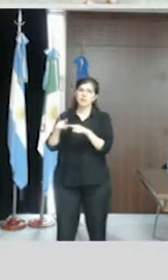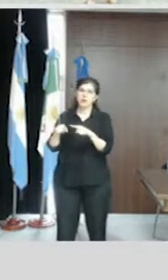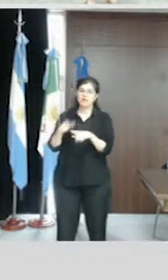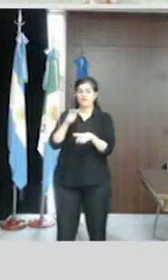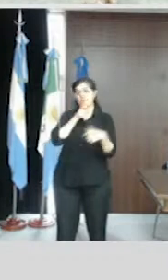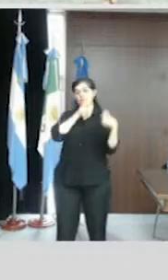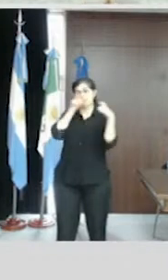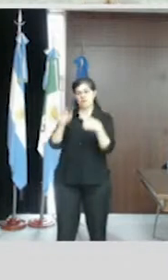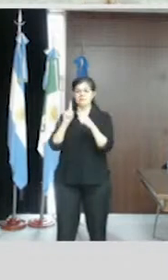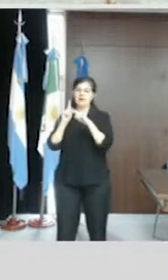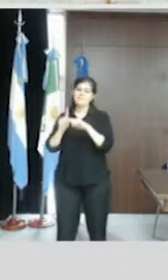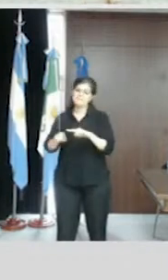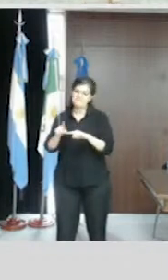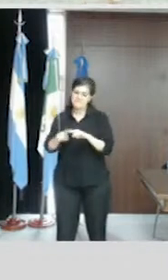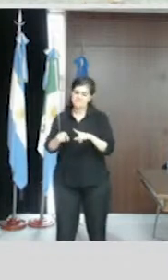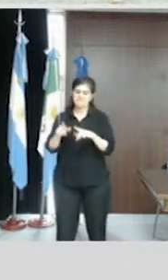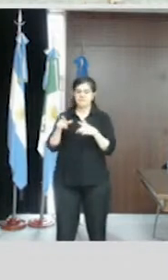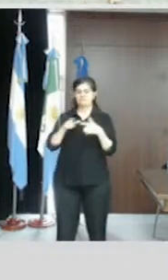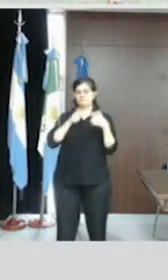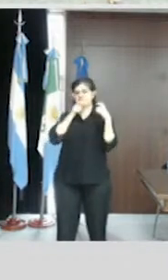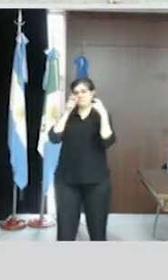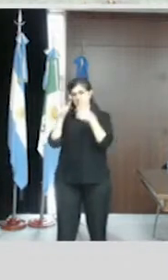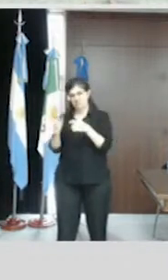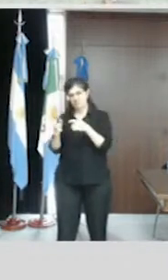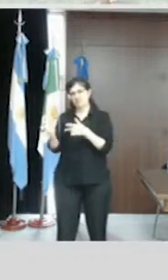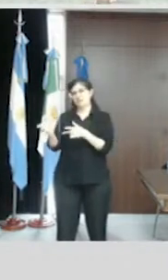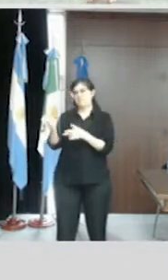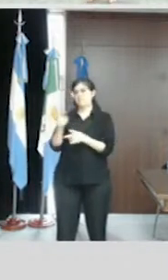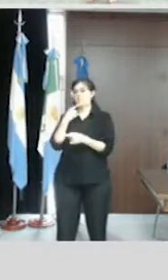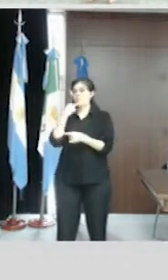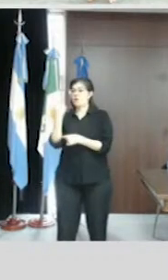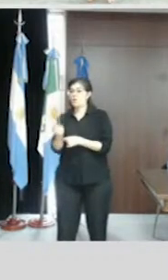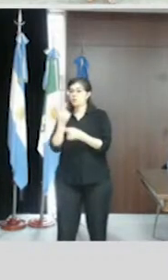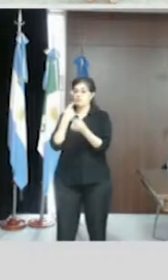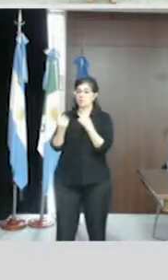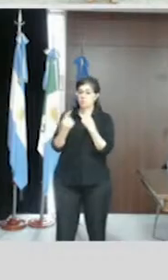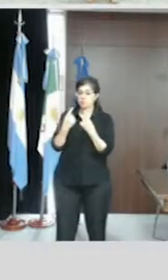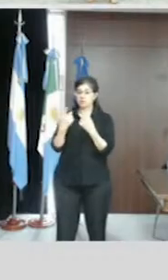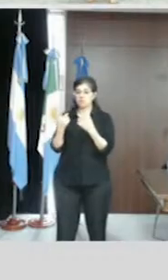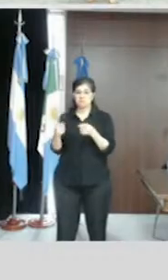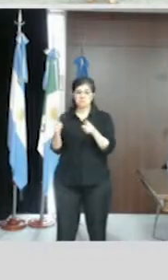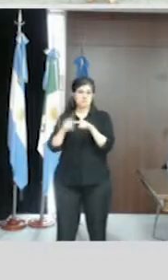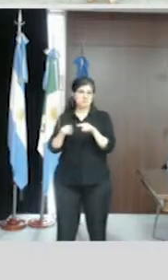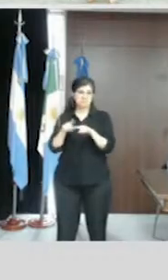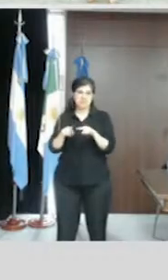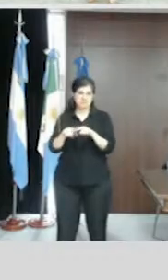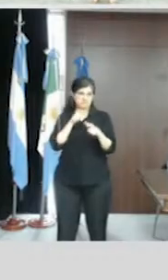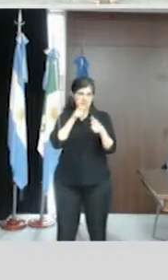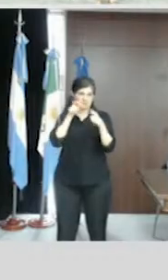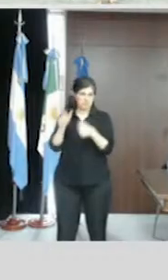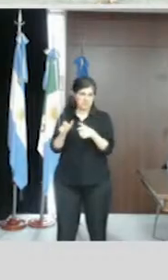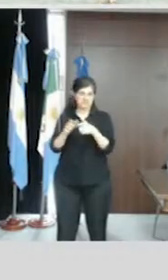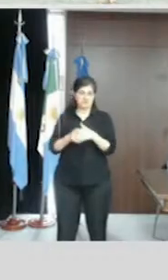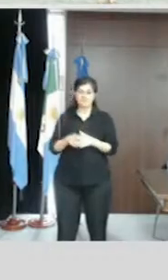a preguntar, le volvemos a responder. Hay veces que las personas preguntan, cuando uno les